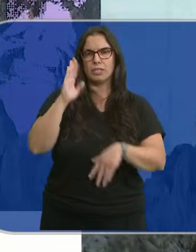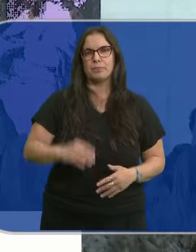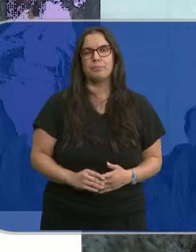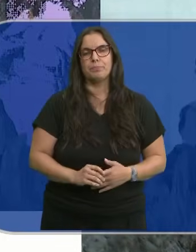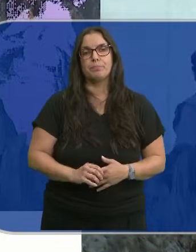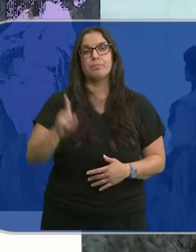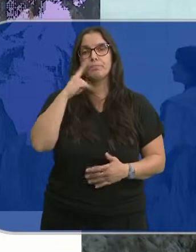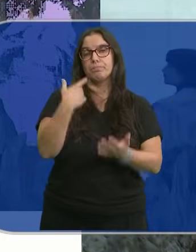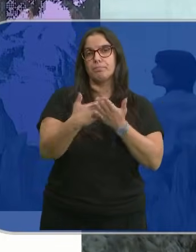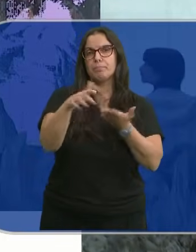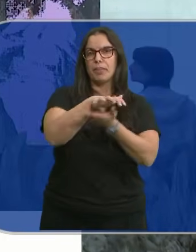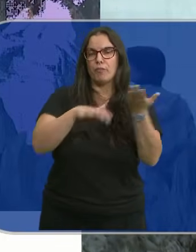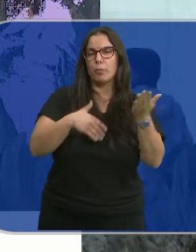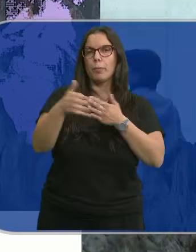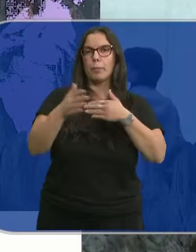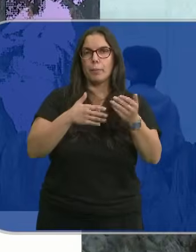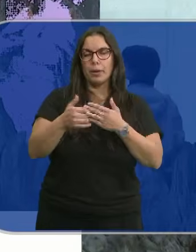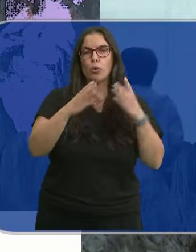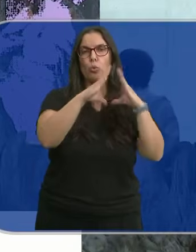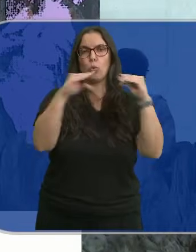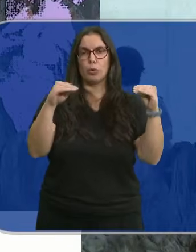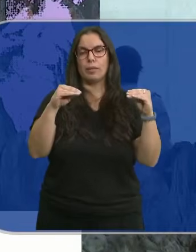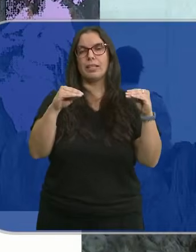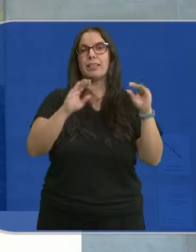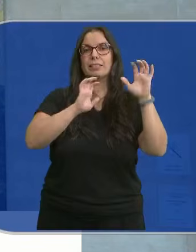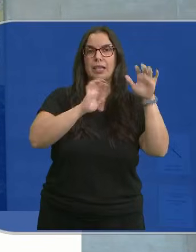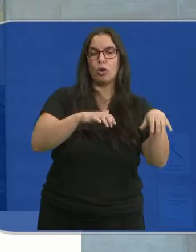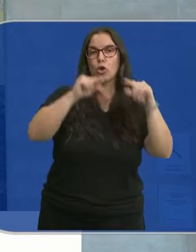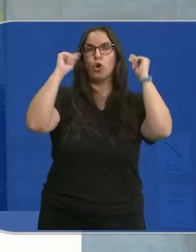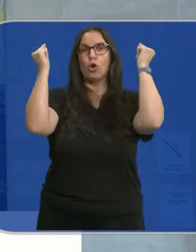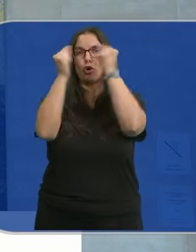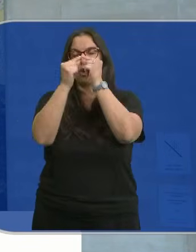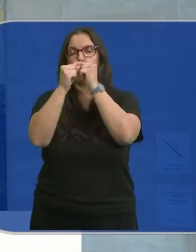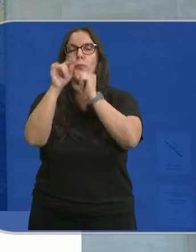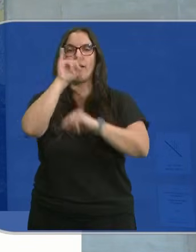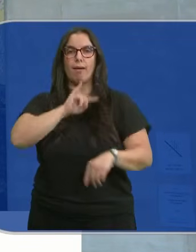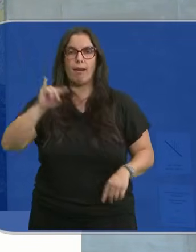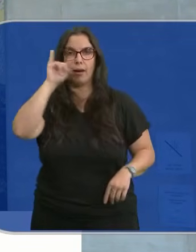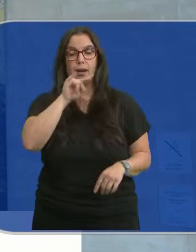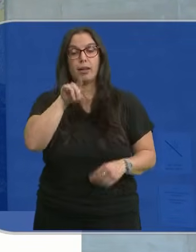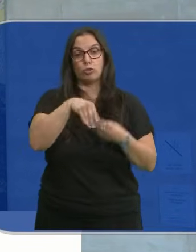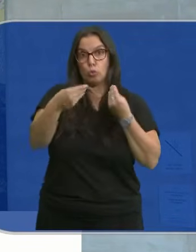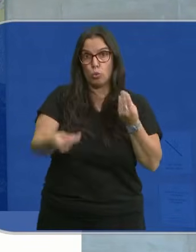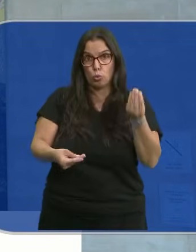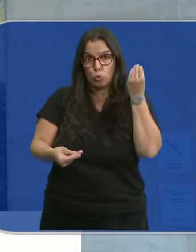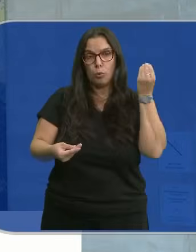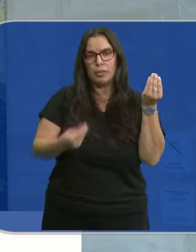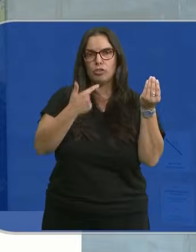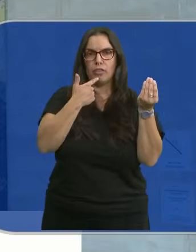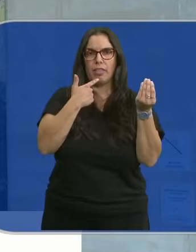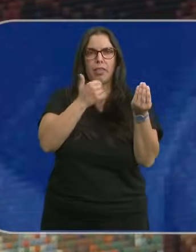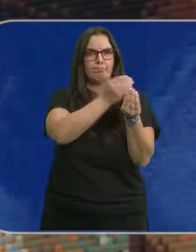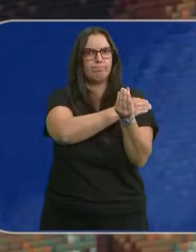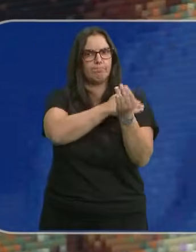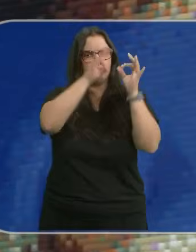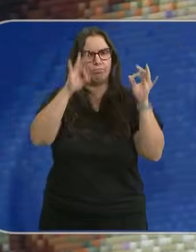euros. Así lo refleja un informe elaborado por las universidades de León, Córdoba y Las Palmas de Gran Canaria. Un documento que avala el éxito